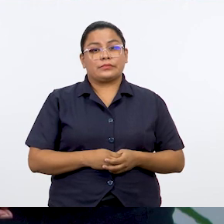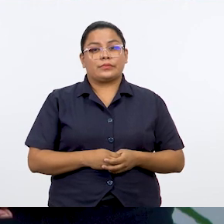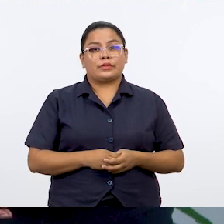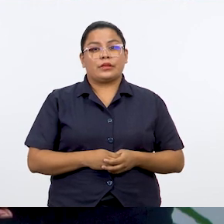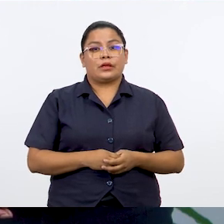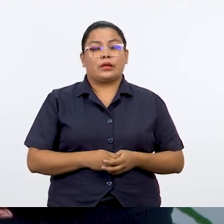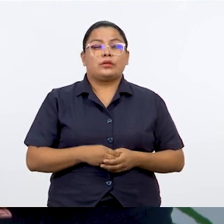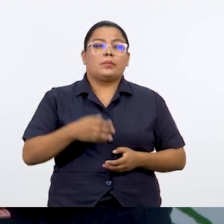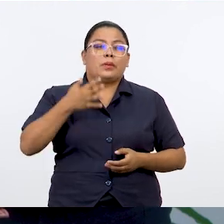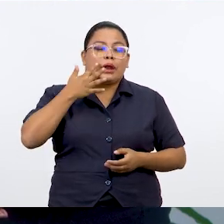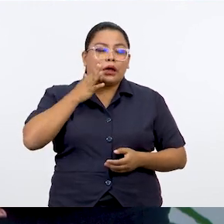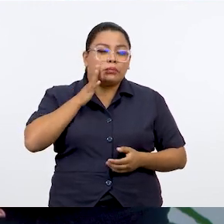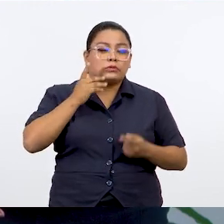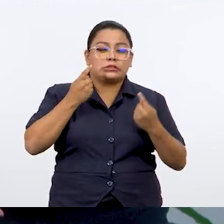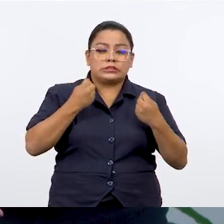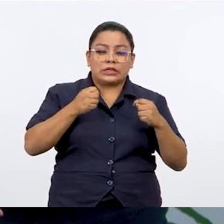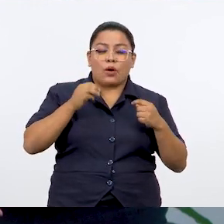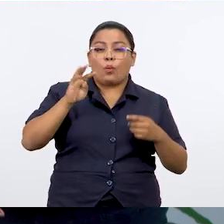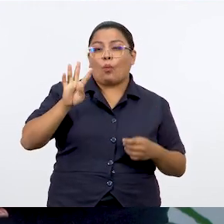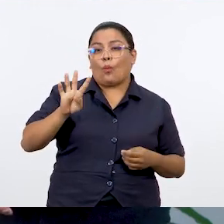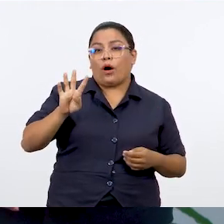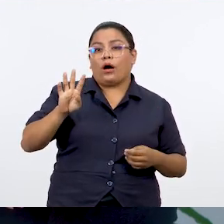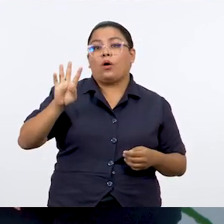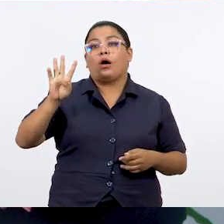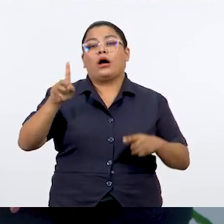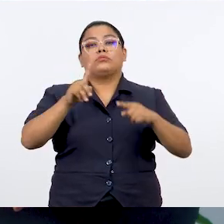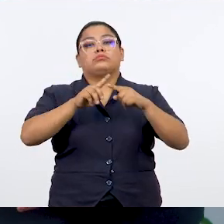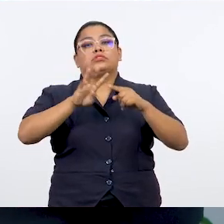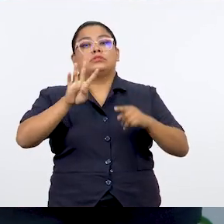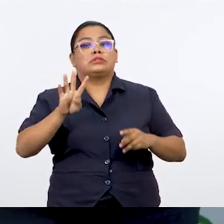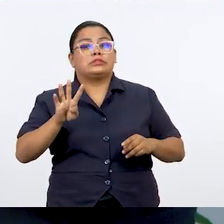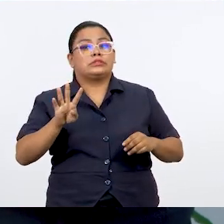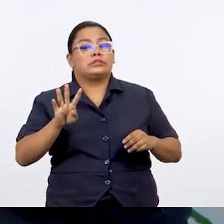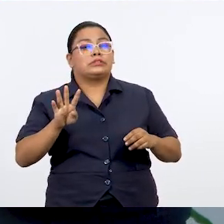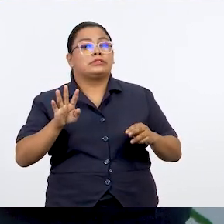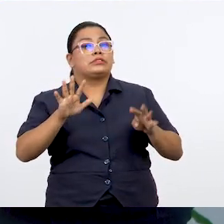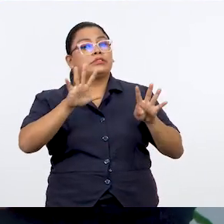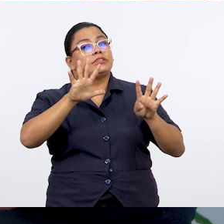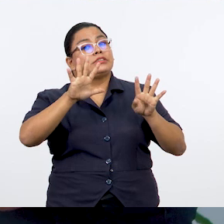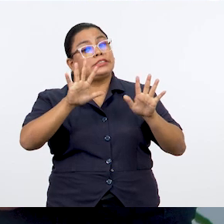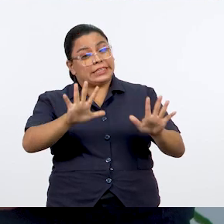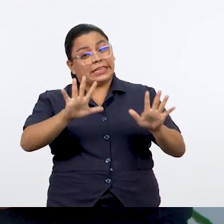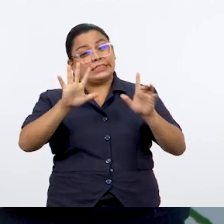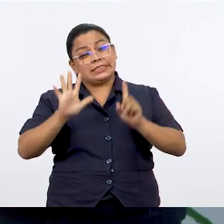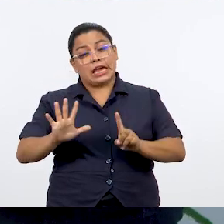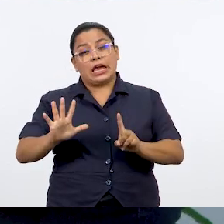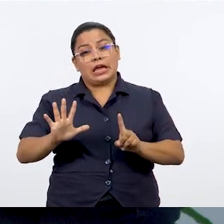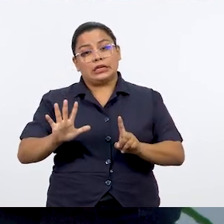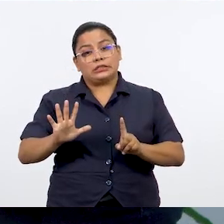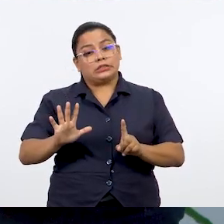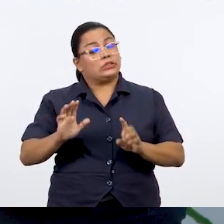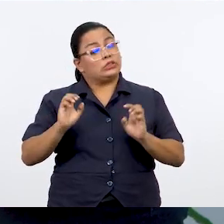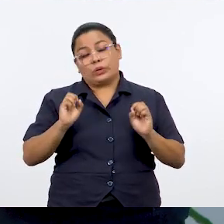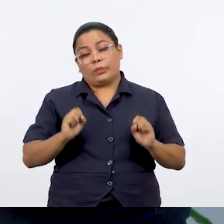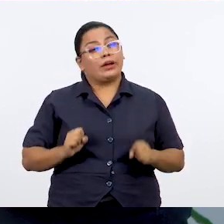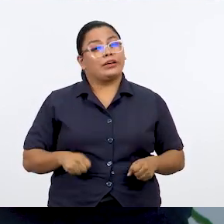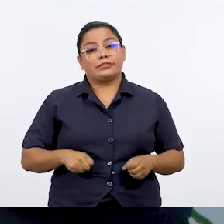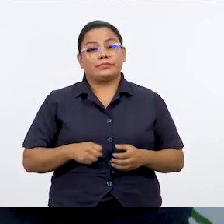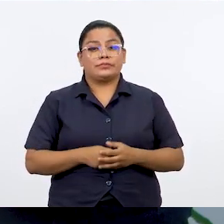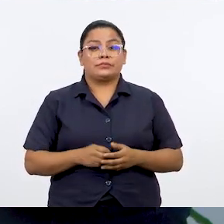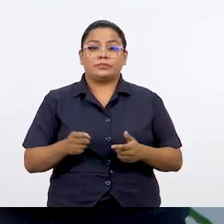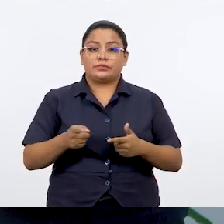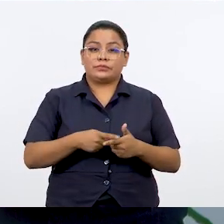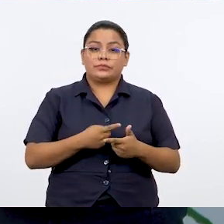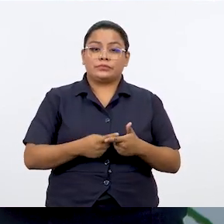Si hubiéramos intentado con 4, tendríamos 4 por 4, 16 y sería mayor que el 15.